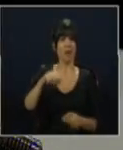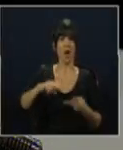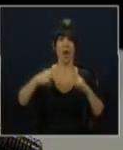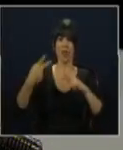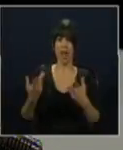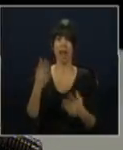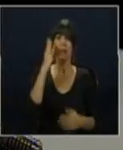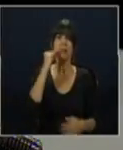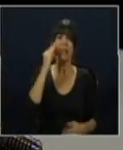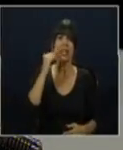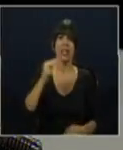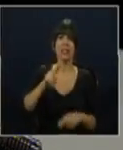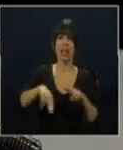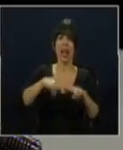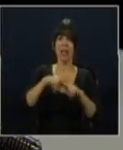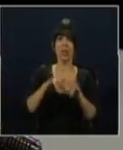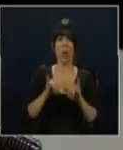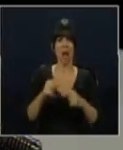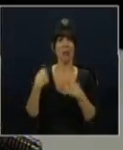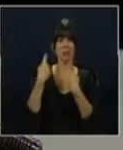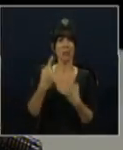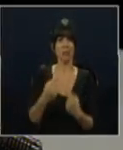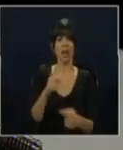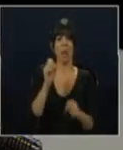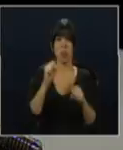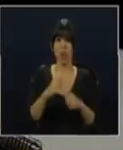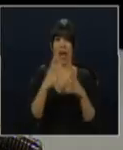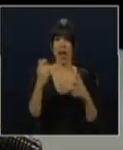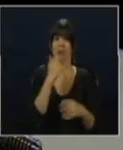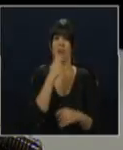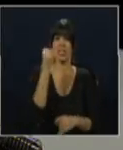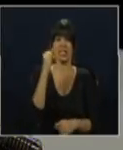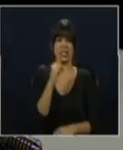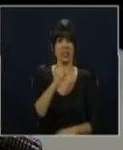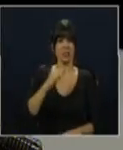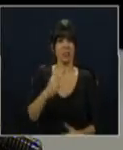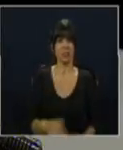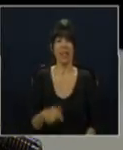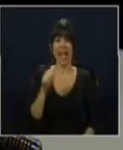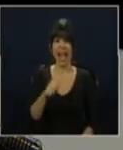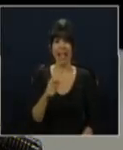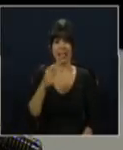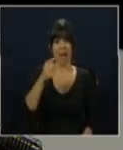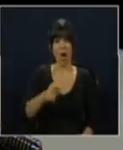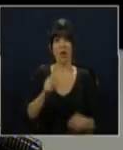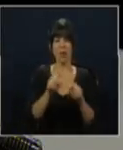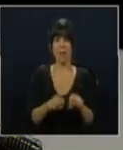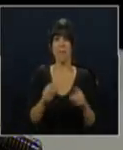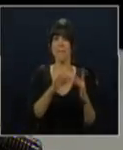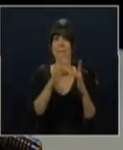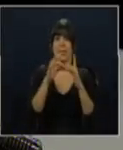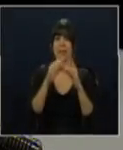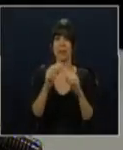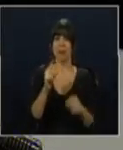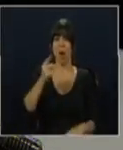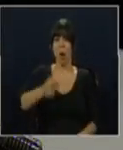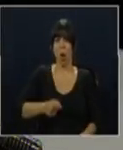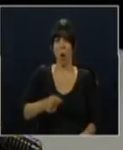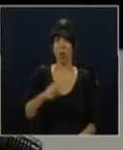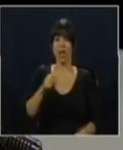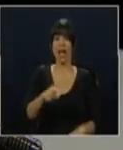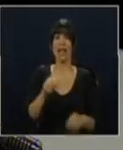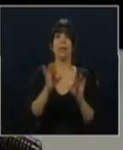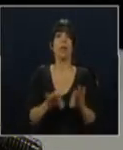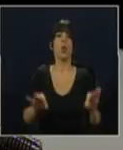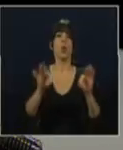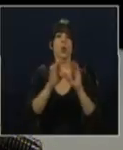un grave error histórico. Esta premisa, que es de orden general, adquiere una importancia superlativa